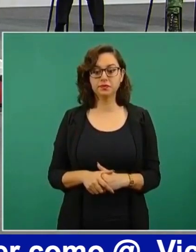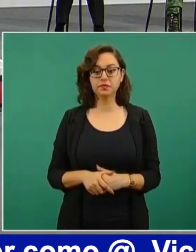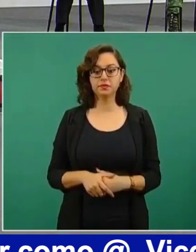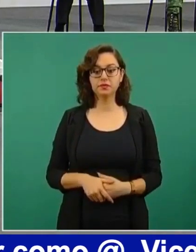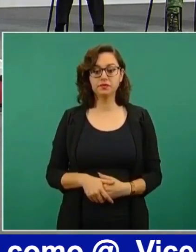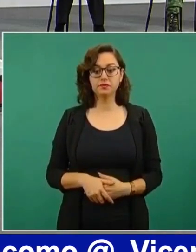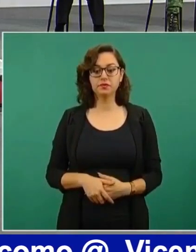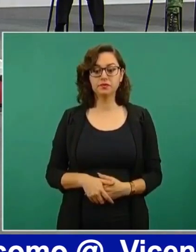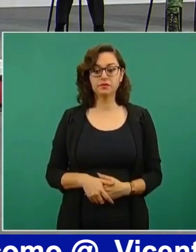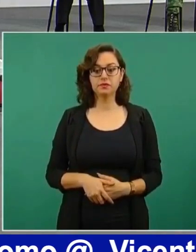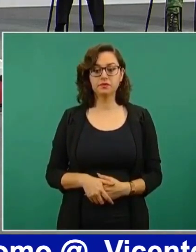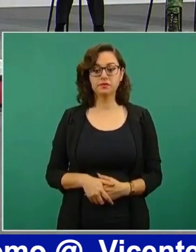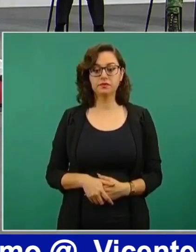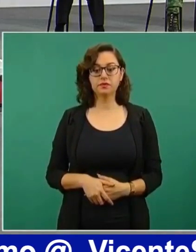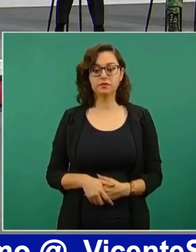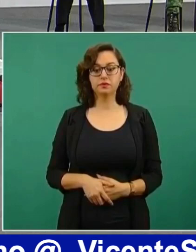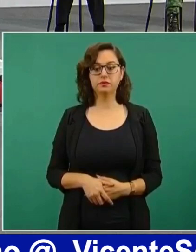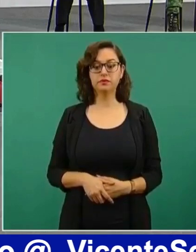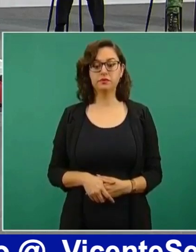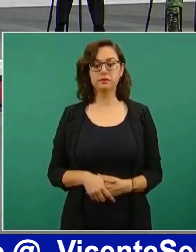que todo esto va sucediendo,